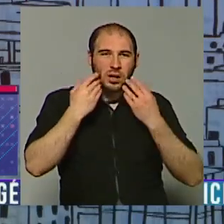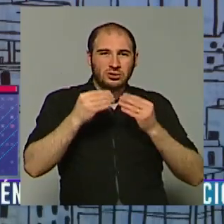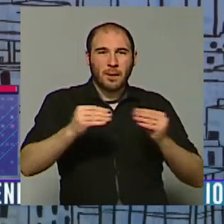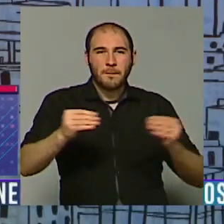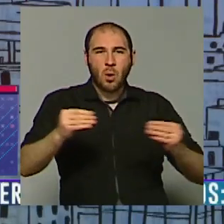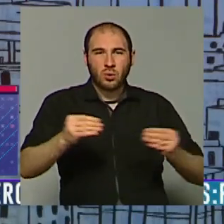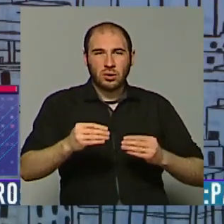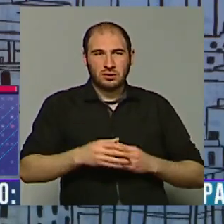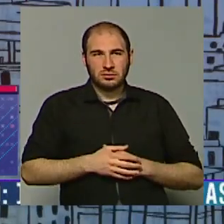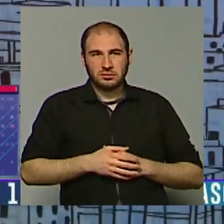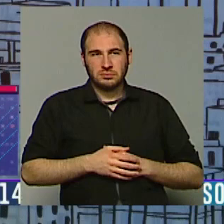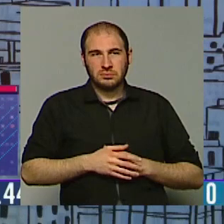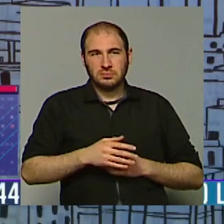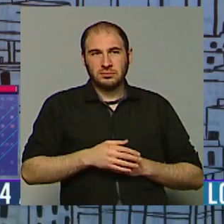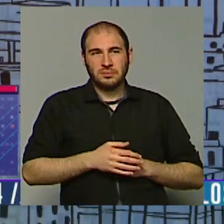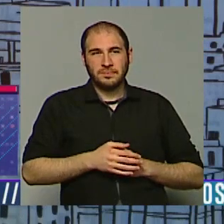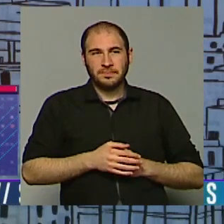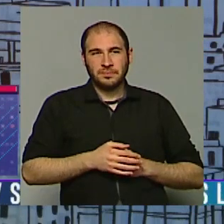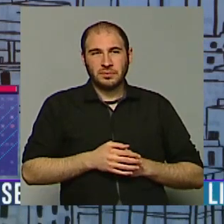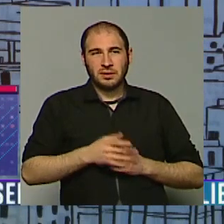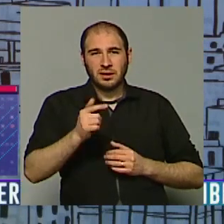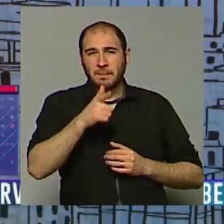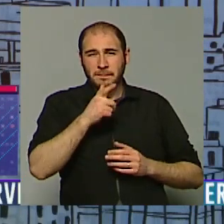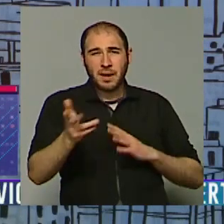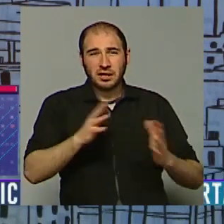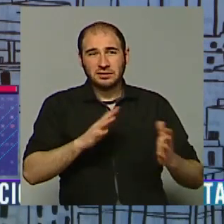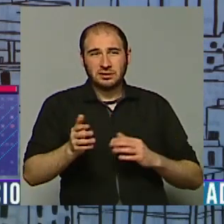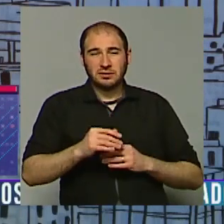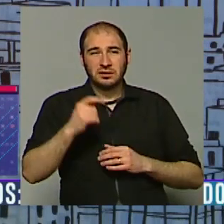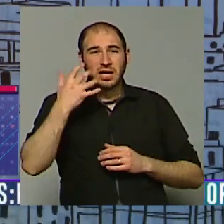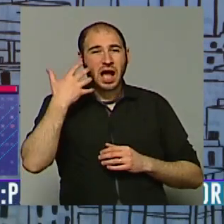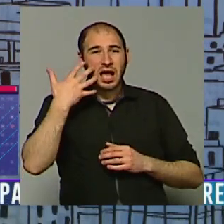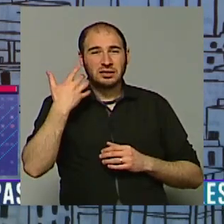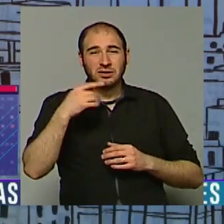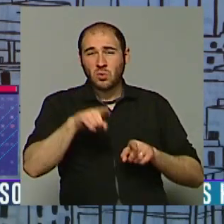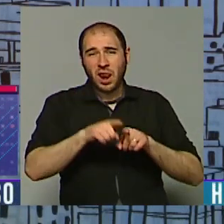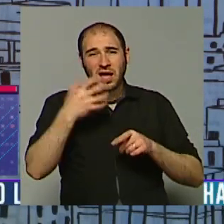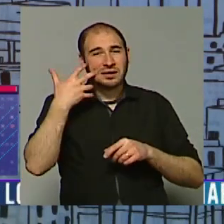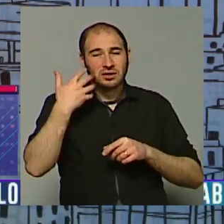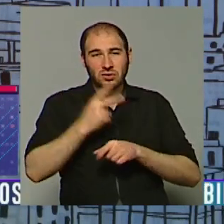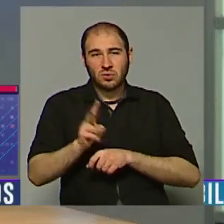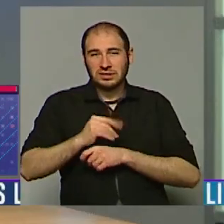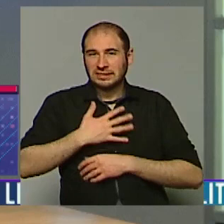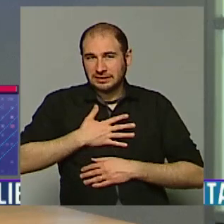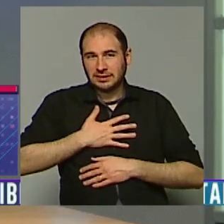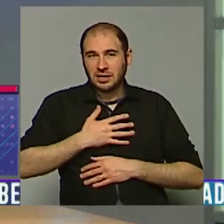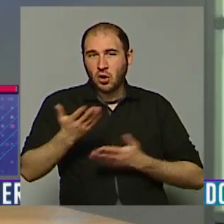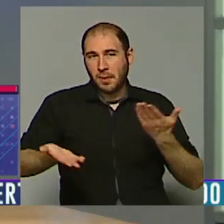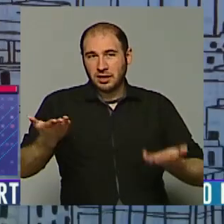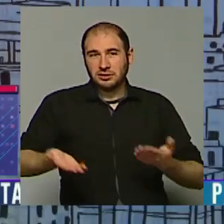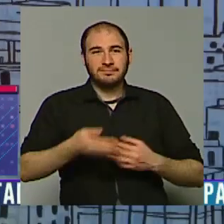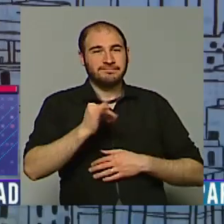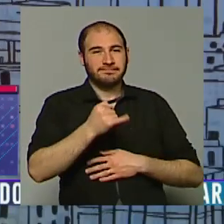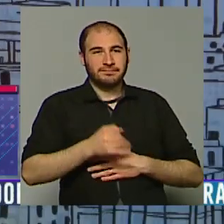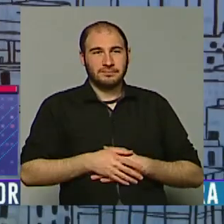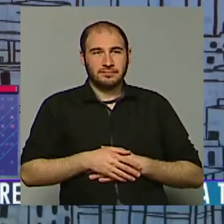músculos del pollo eran muy parecidos a los de un gatito que, o sea, era lo mismo que un gato que estaba claro, cuidando. sentías eso, Claro, hacías la comparación, digo. Tal